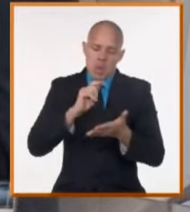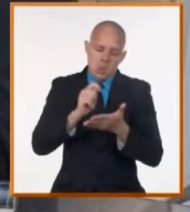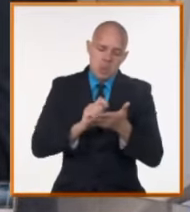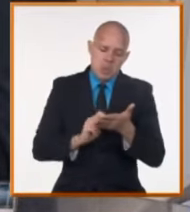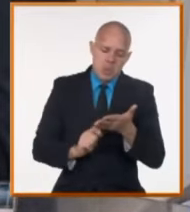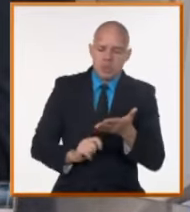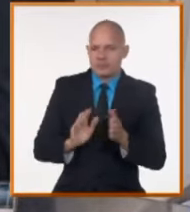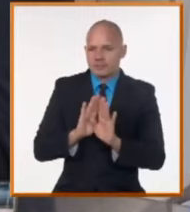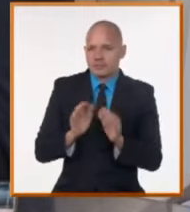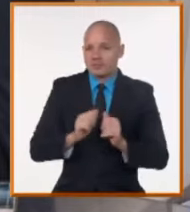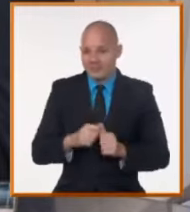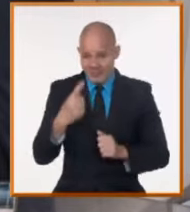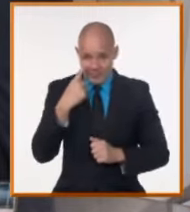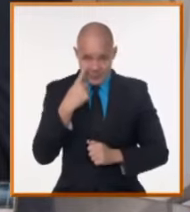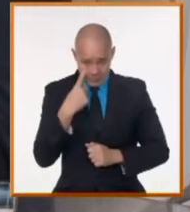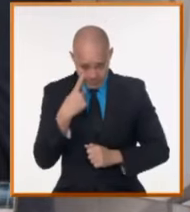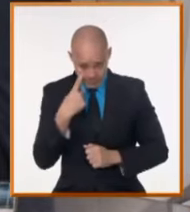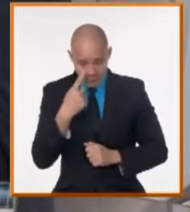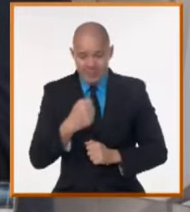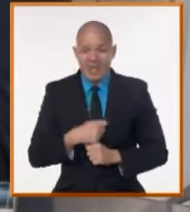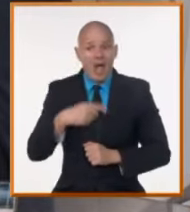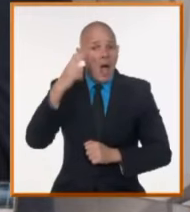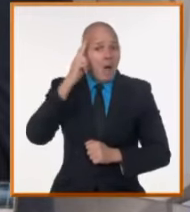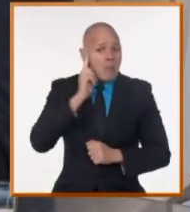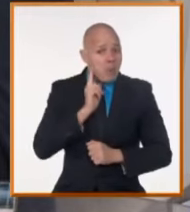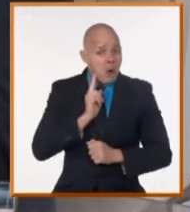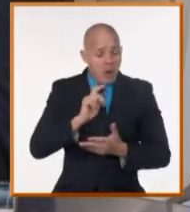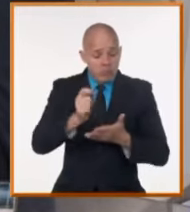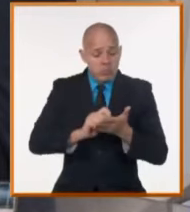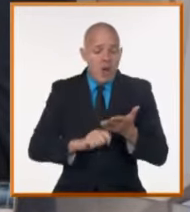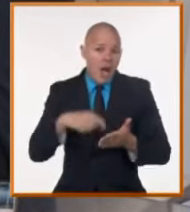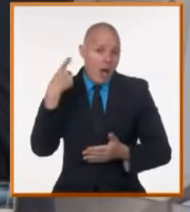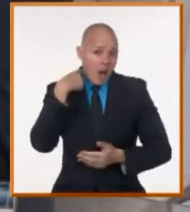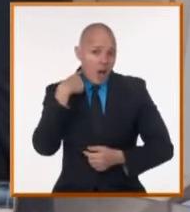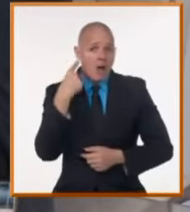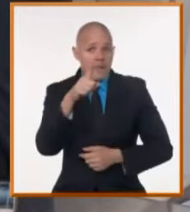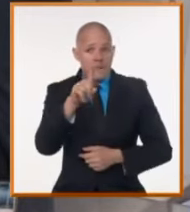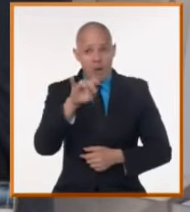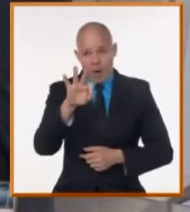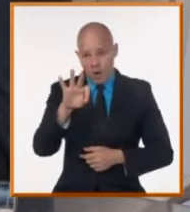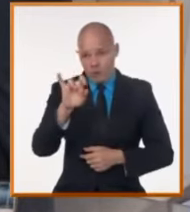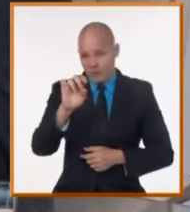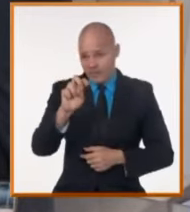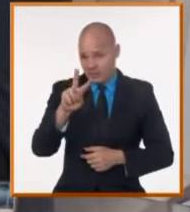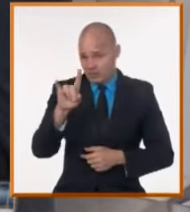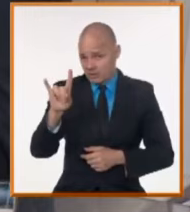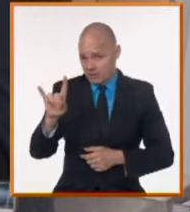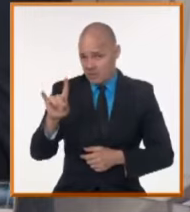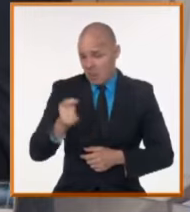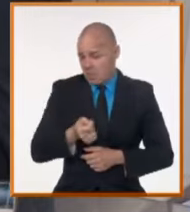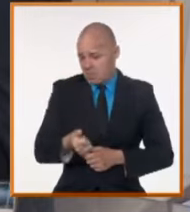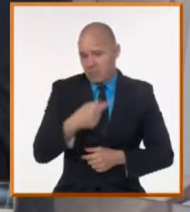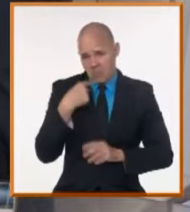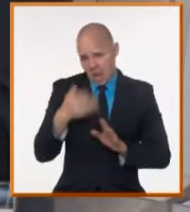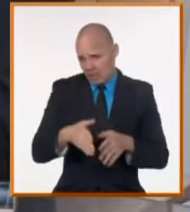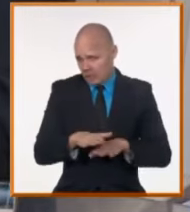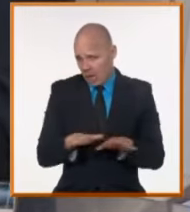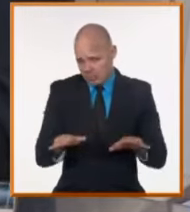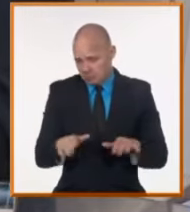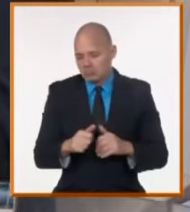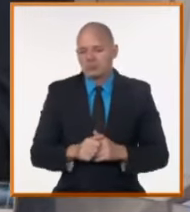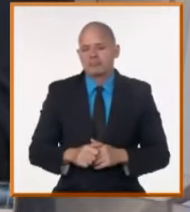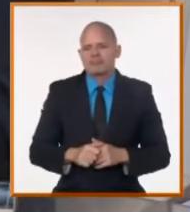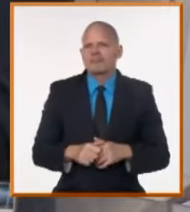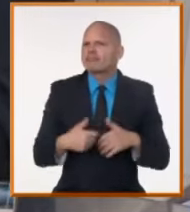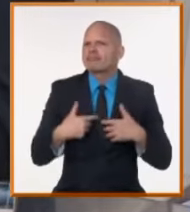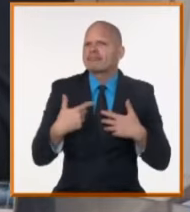llegó a conocer ínfimamente realmente todo lo que estaba haciendo, lo que hicieron los distintos gobiernos de los Estados Unidos, precisamente